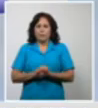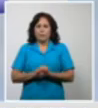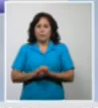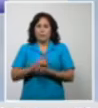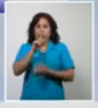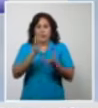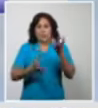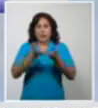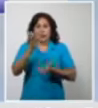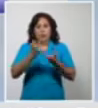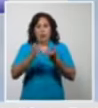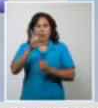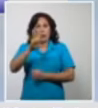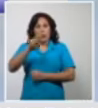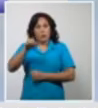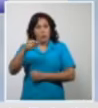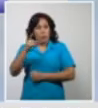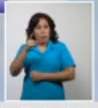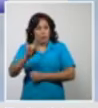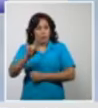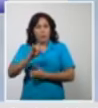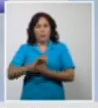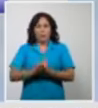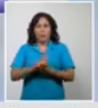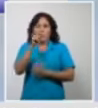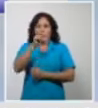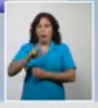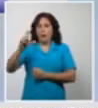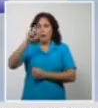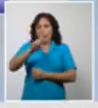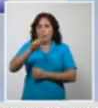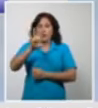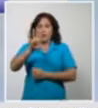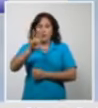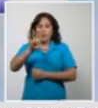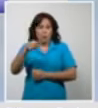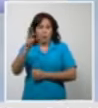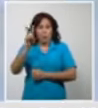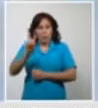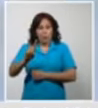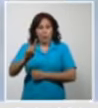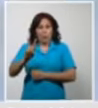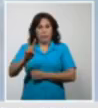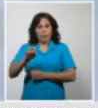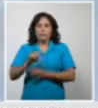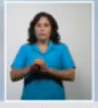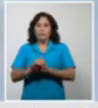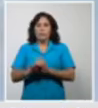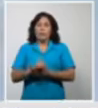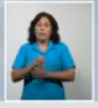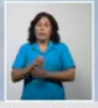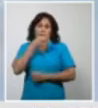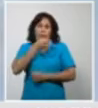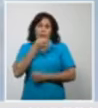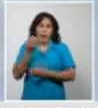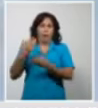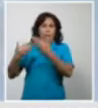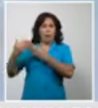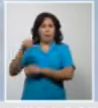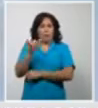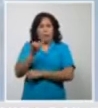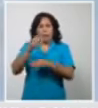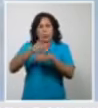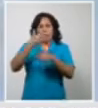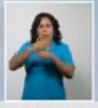con 5,9, Camagüey con 5,2 y, como hemos dicho anteriormente, Santiago de